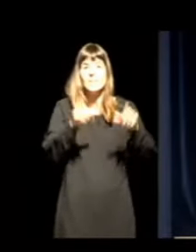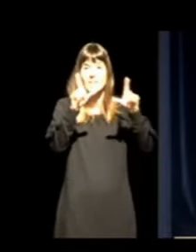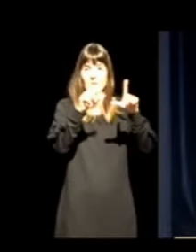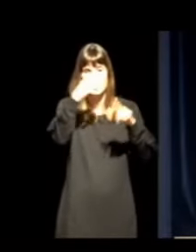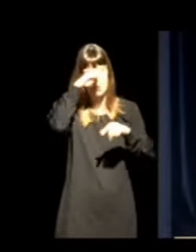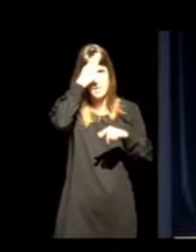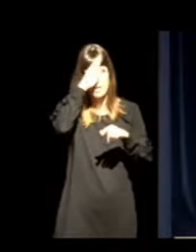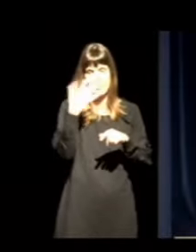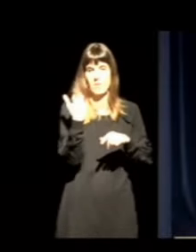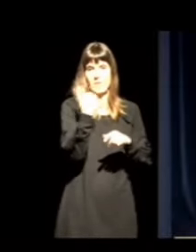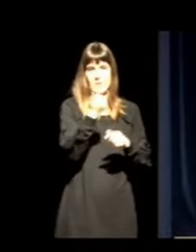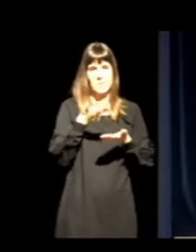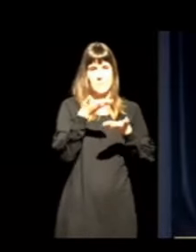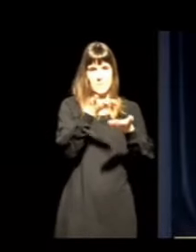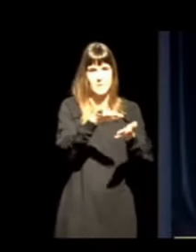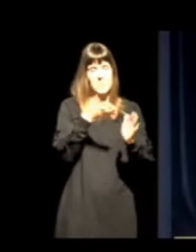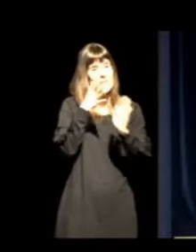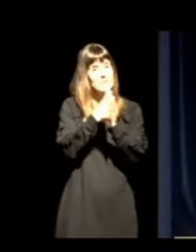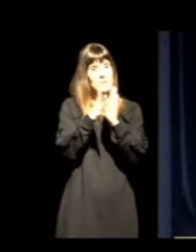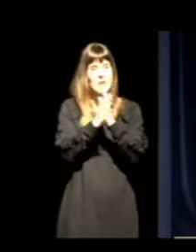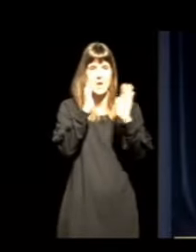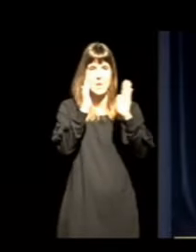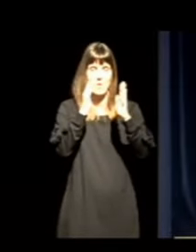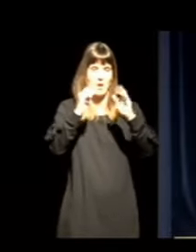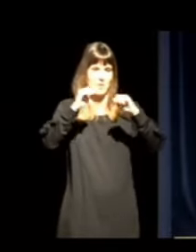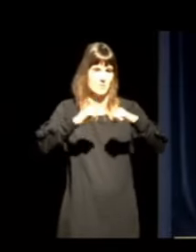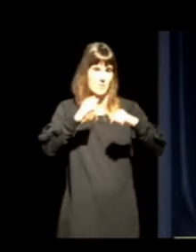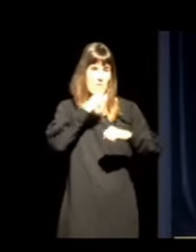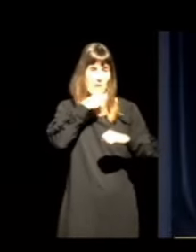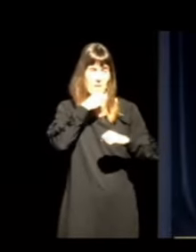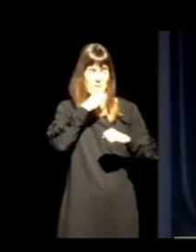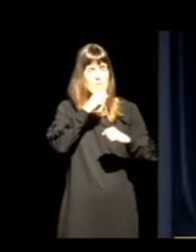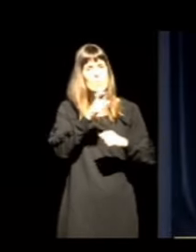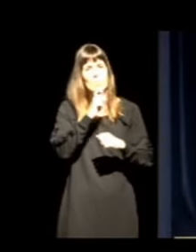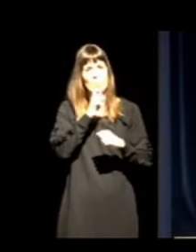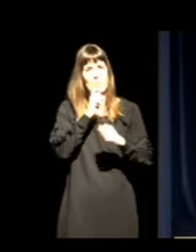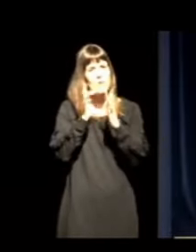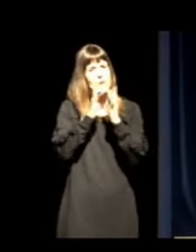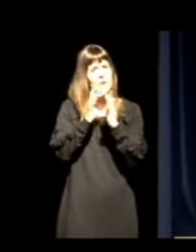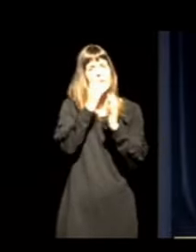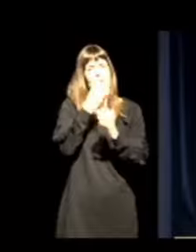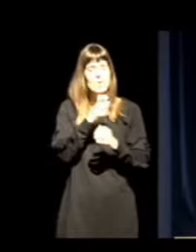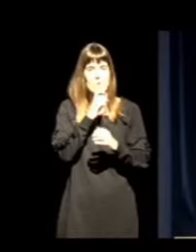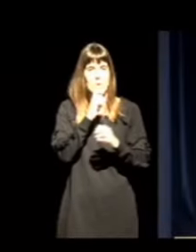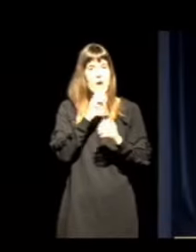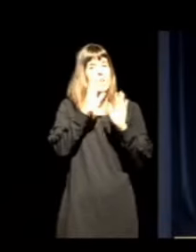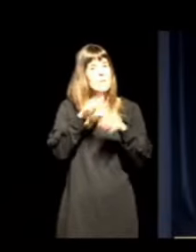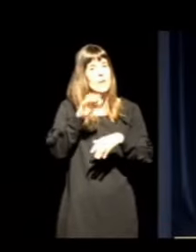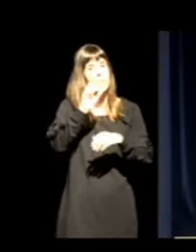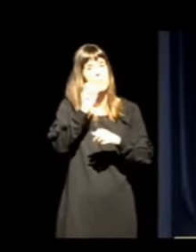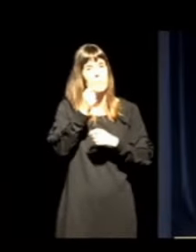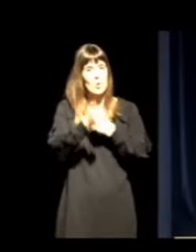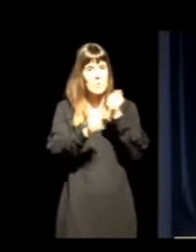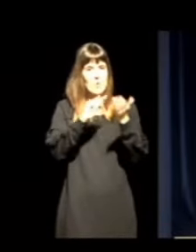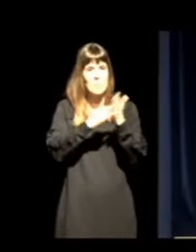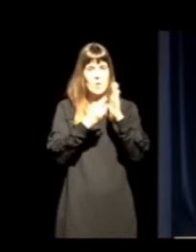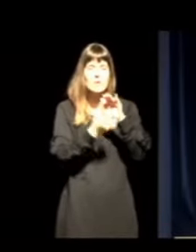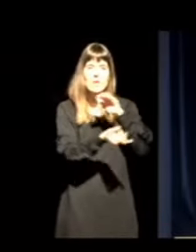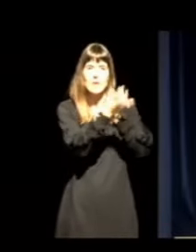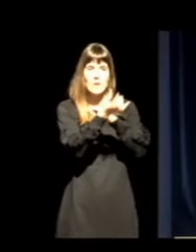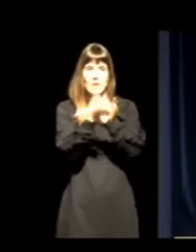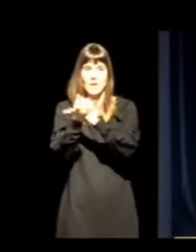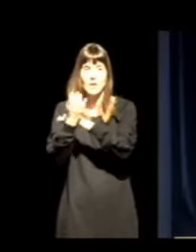hablase sobre el buen trato en la vejez, etcétera, etcétera. Entonces, hay mucha gente que va haciendo proyectos y yo me entero de esas